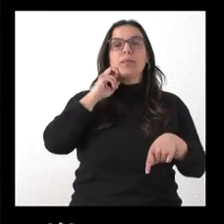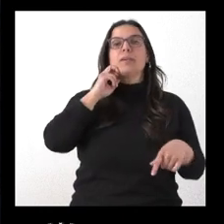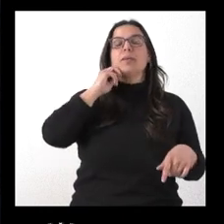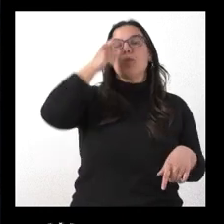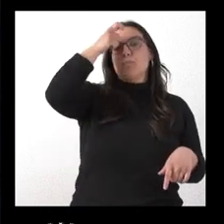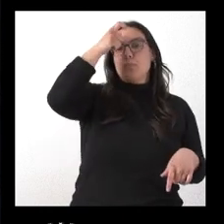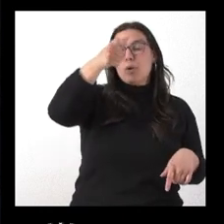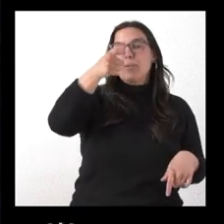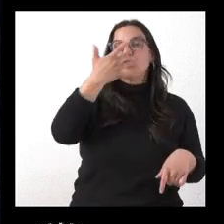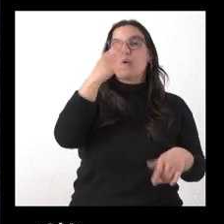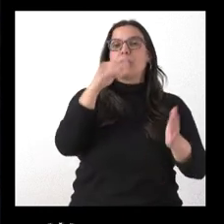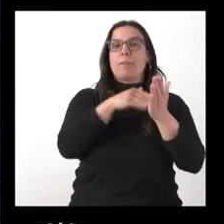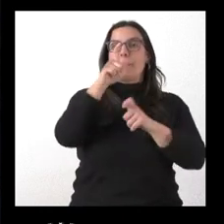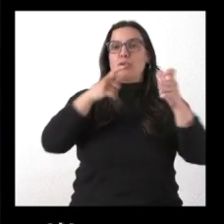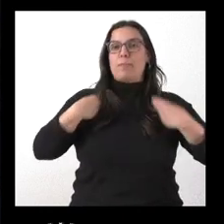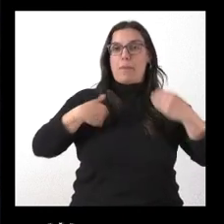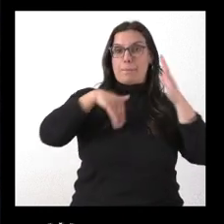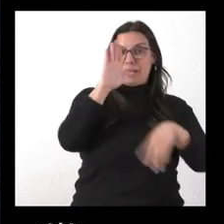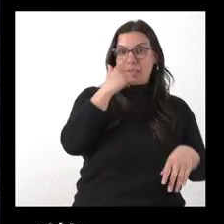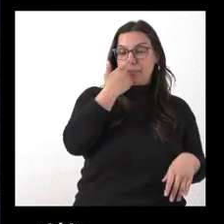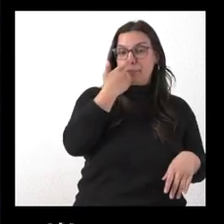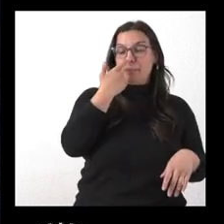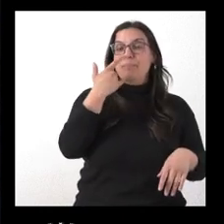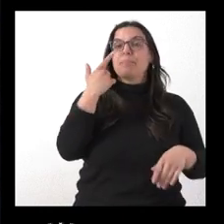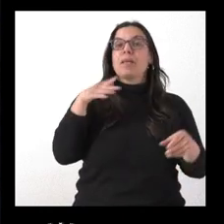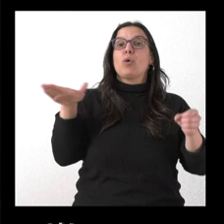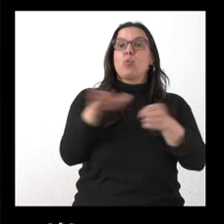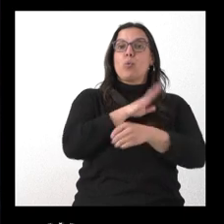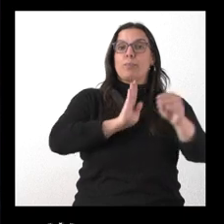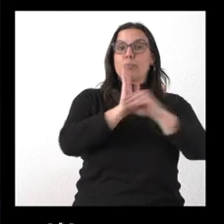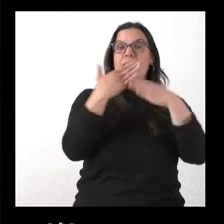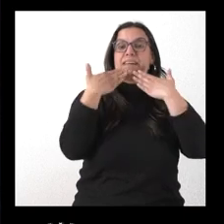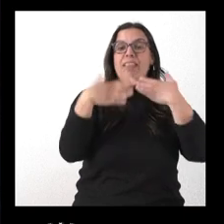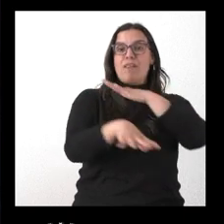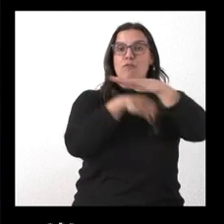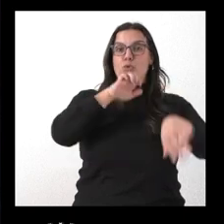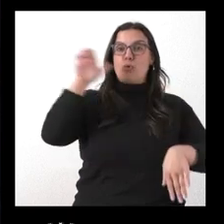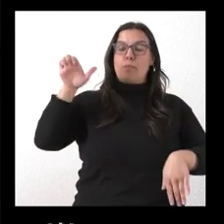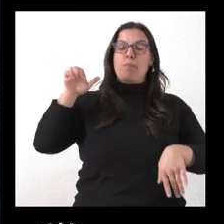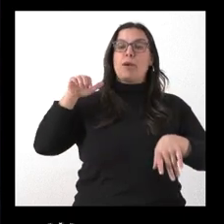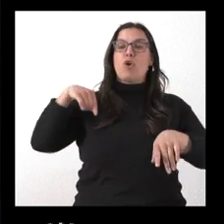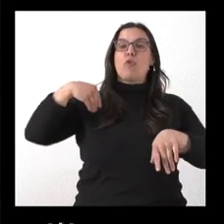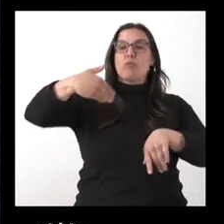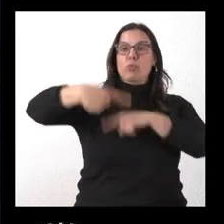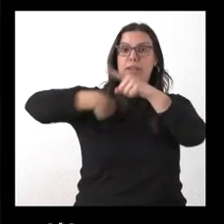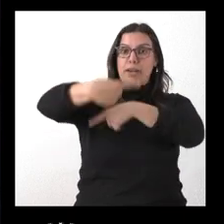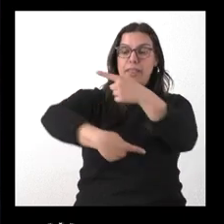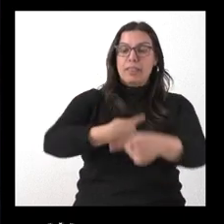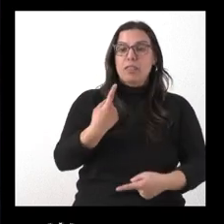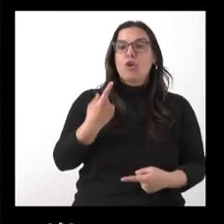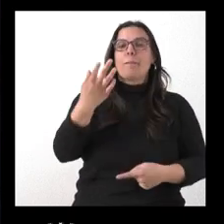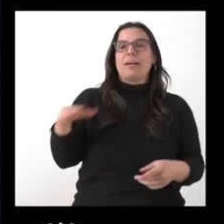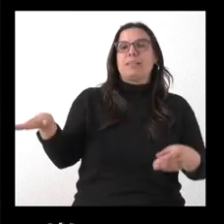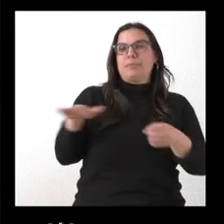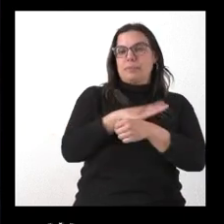de 50.000 habitantes que se financia con los fondos europeos next generation y la cofinanciación que al respecto pueda